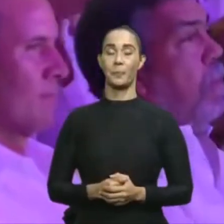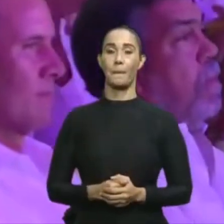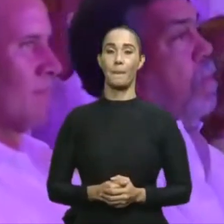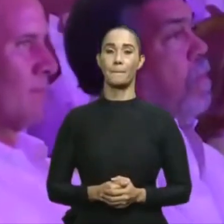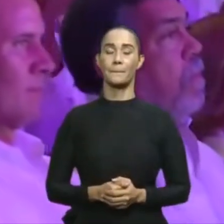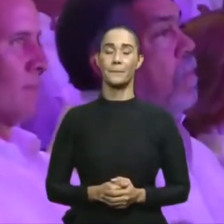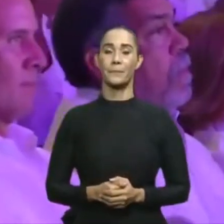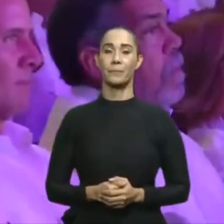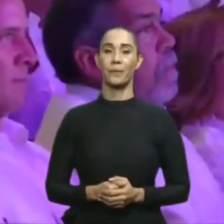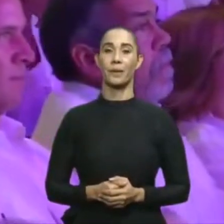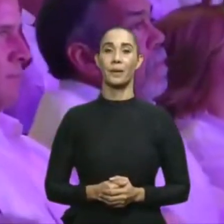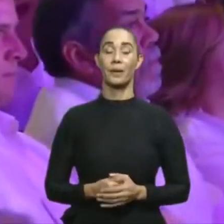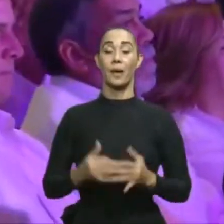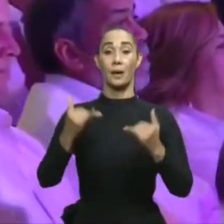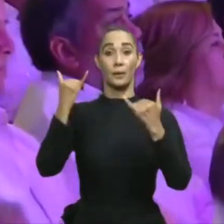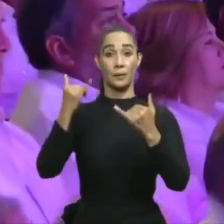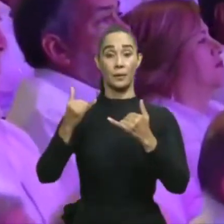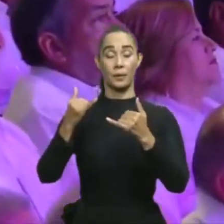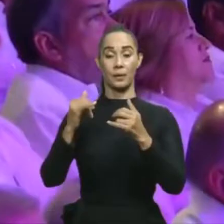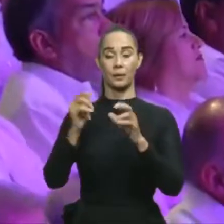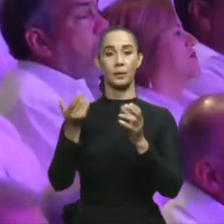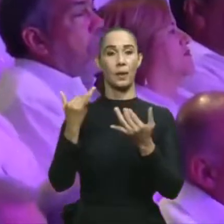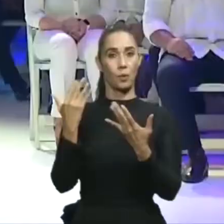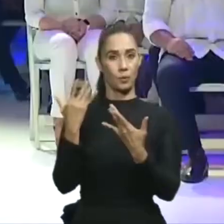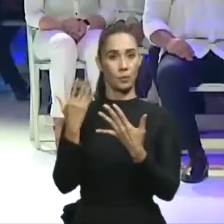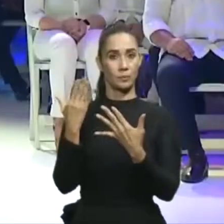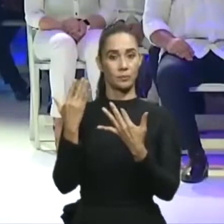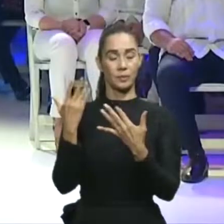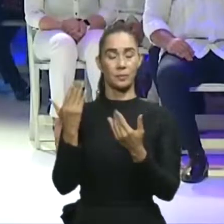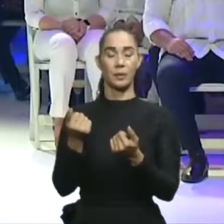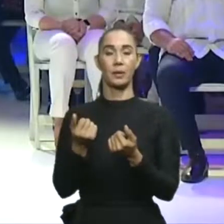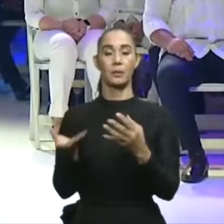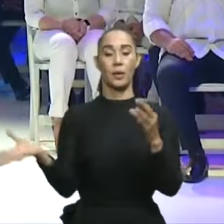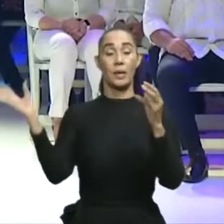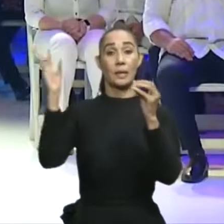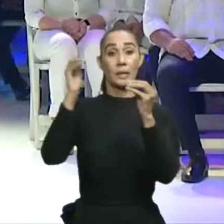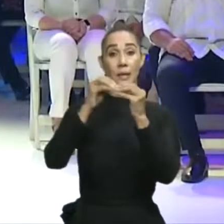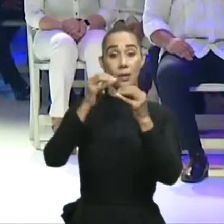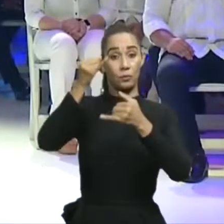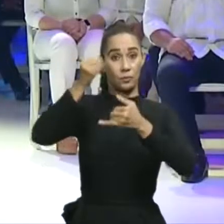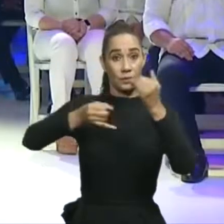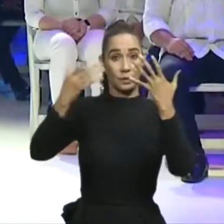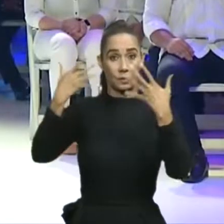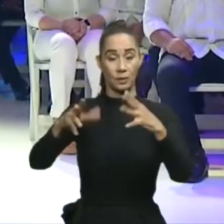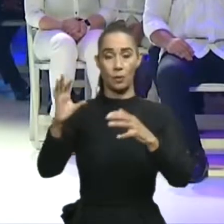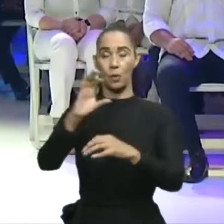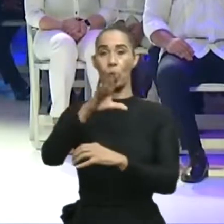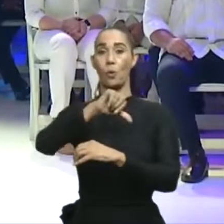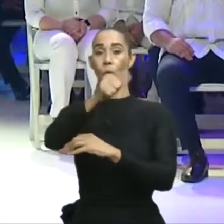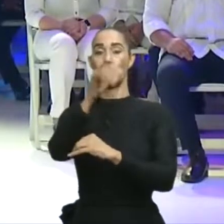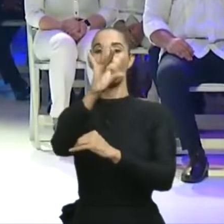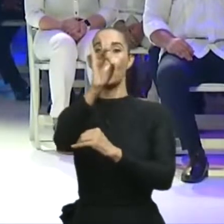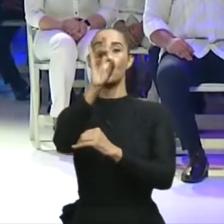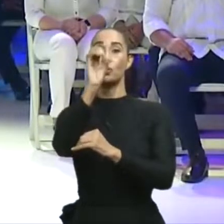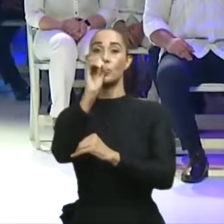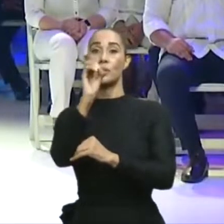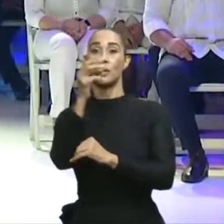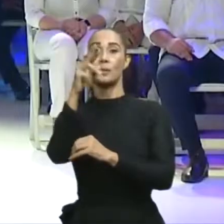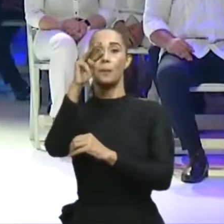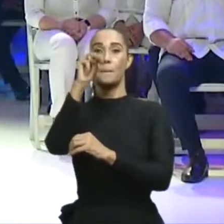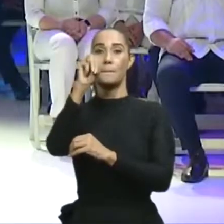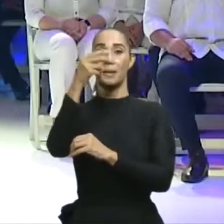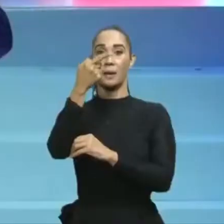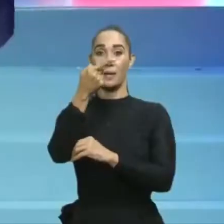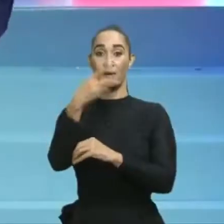la que se encuentra en proceso de licitación añadirá cuando se culmine otros 800 megavatios más a la red